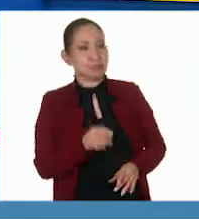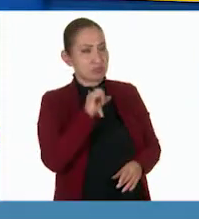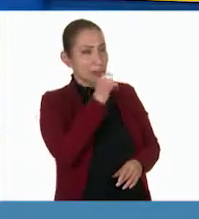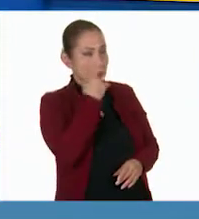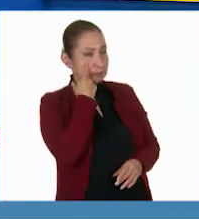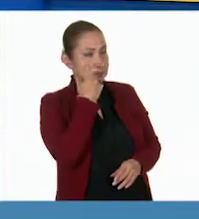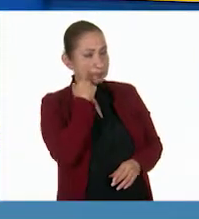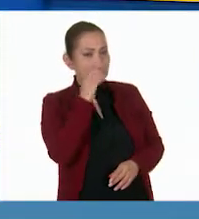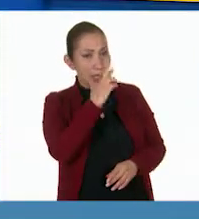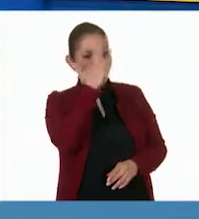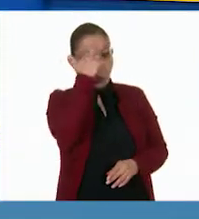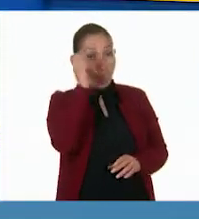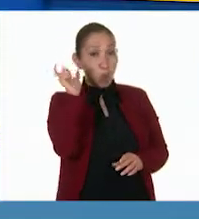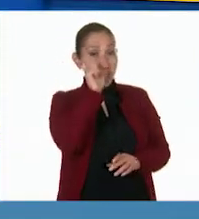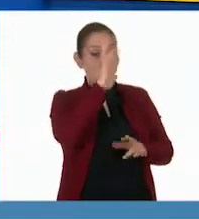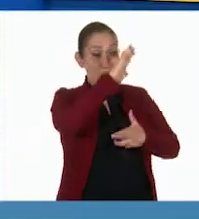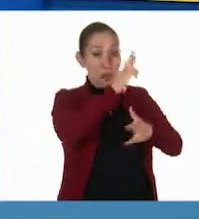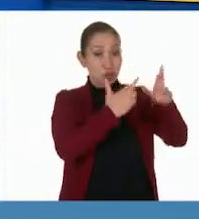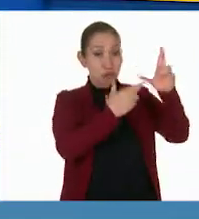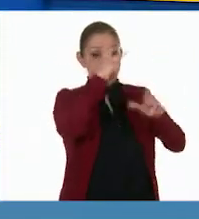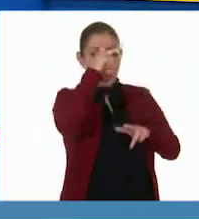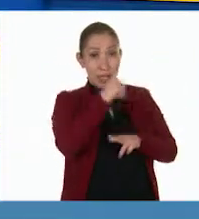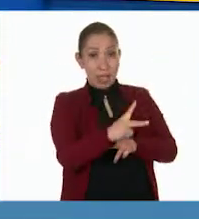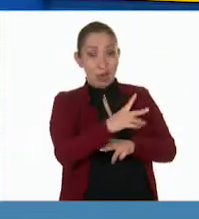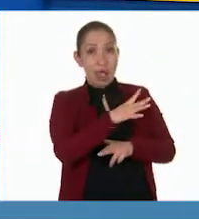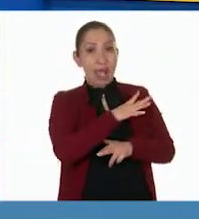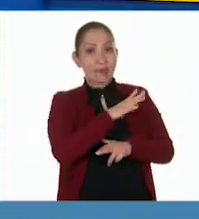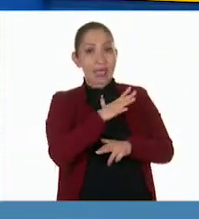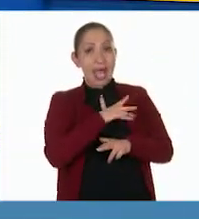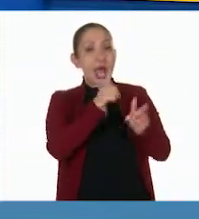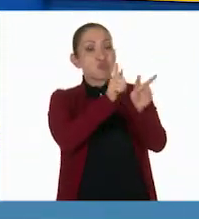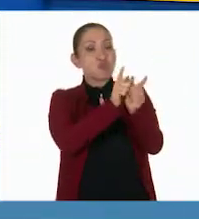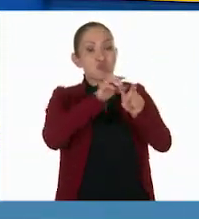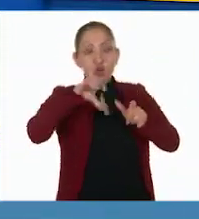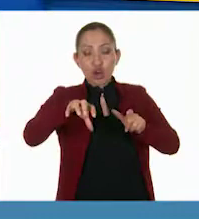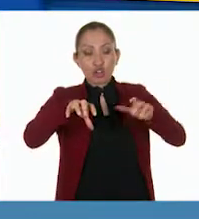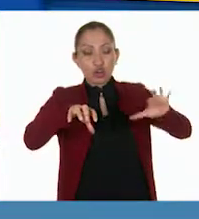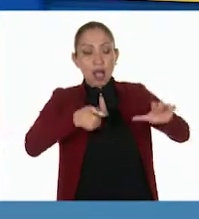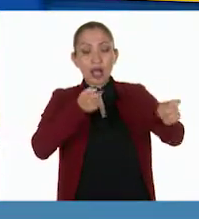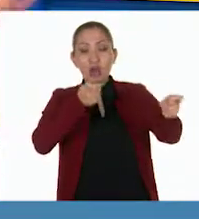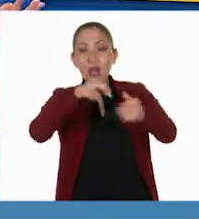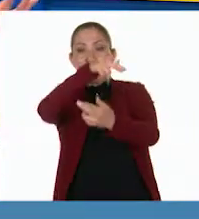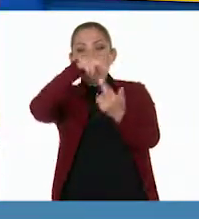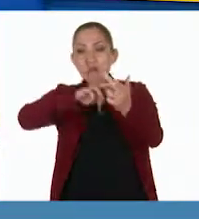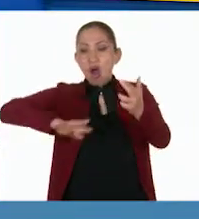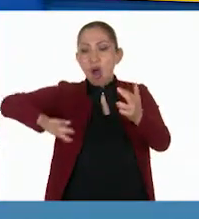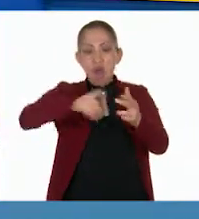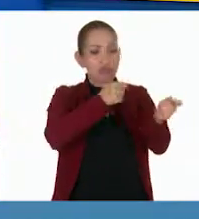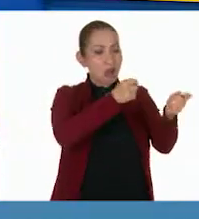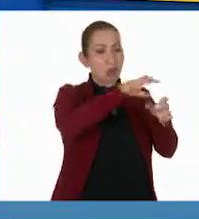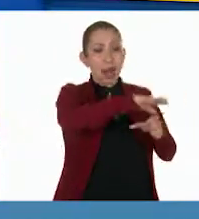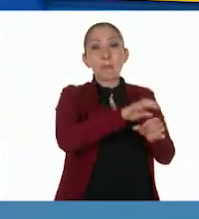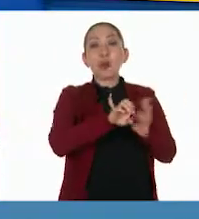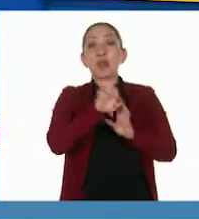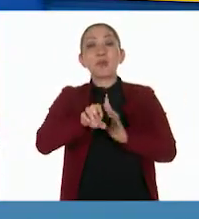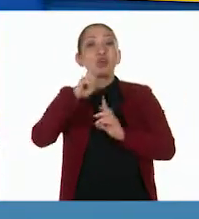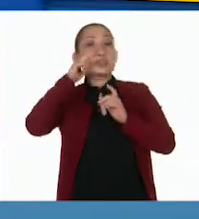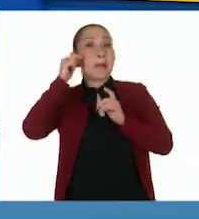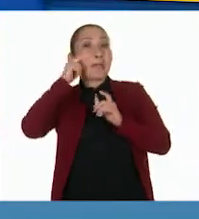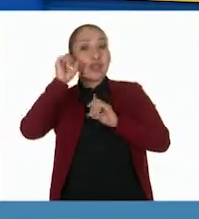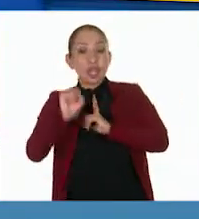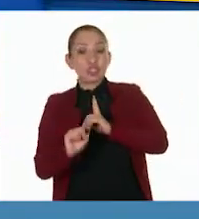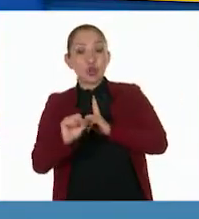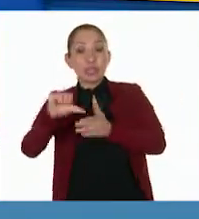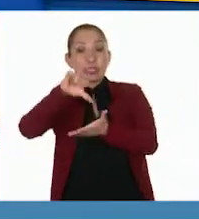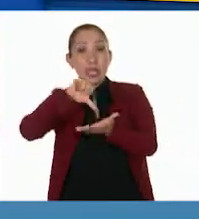pues recuerda que durante la Revolución Mexicana existieron varios bandos que llegaron a controlar regiones enteras, como los zapatistas en el sur y